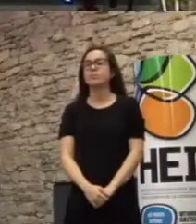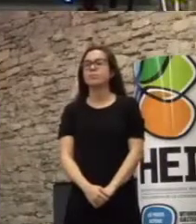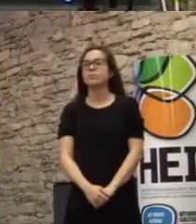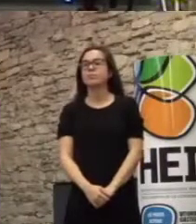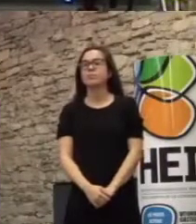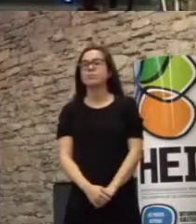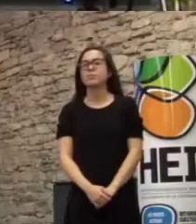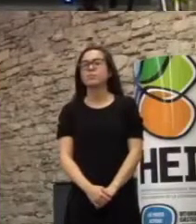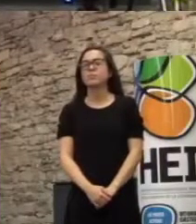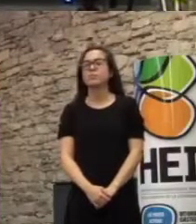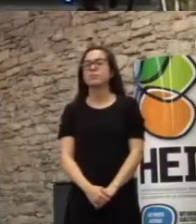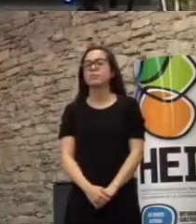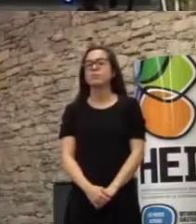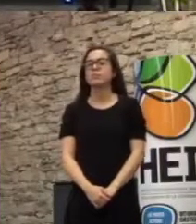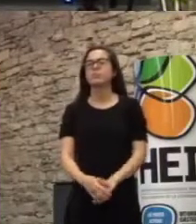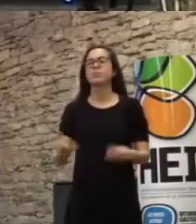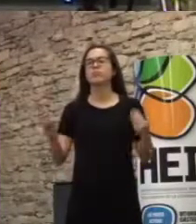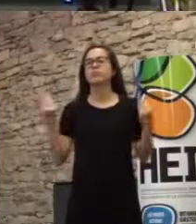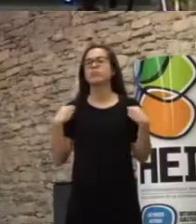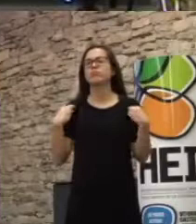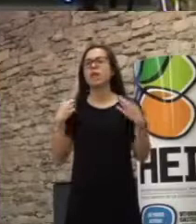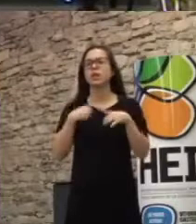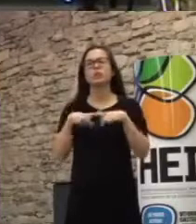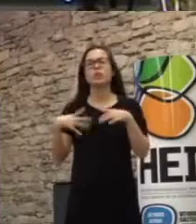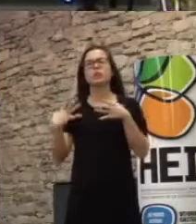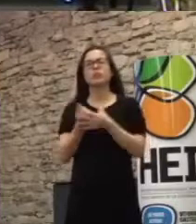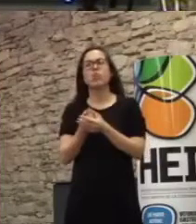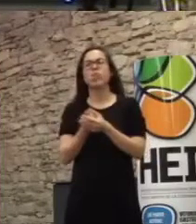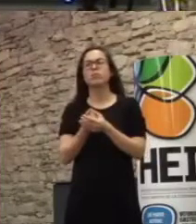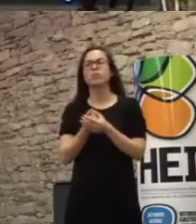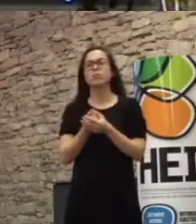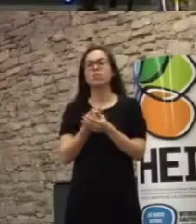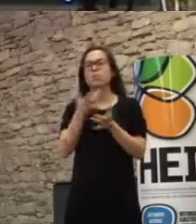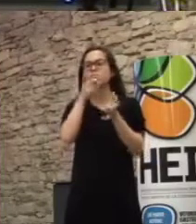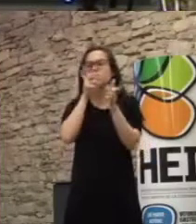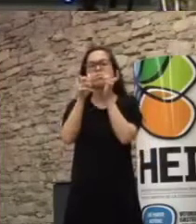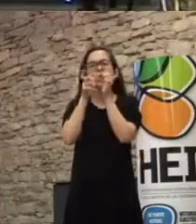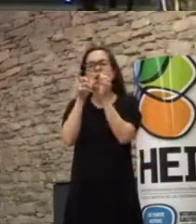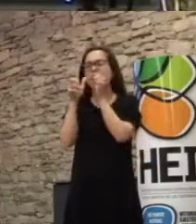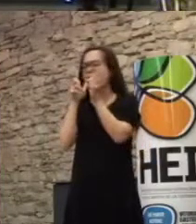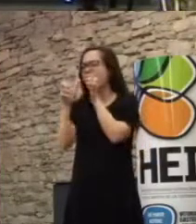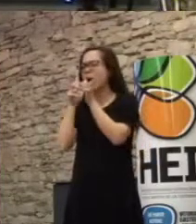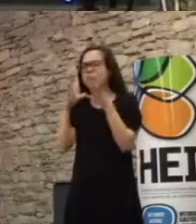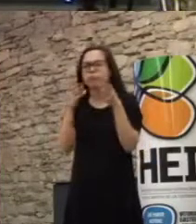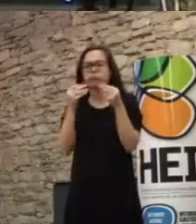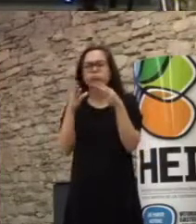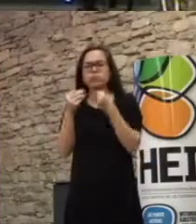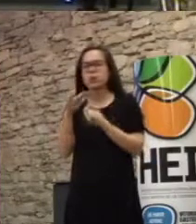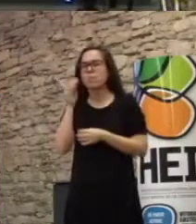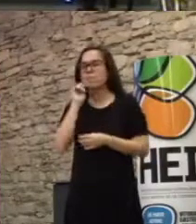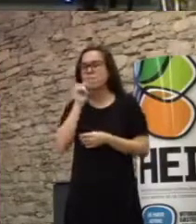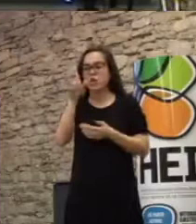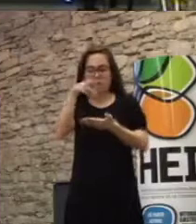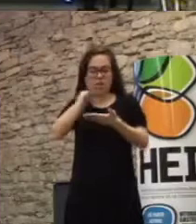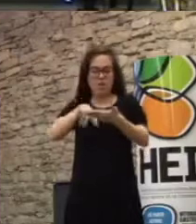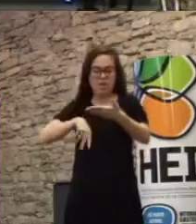resulta que todo lo que rodea en tu vida absolutamente todo lo que rodea tu vida está lleno de palabras por todos lados si el móvil cuando lees las